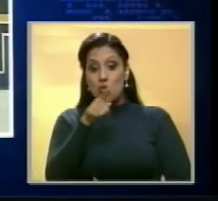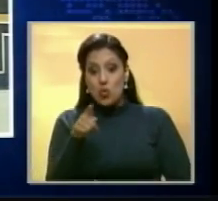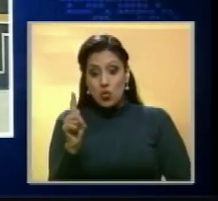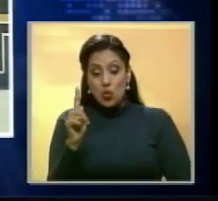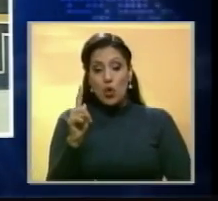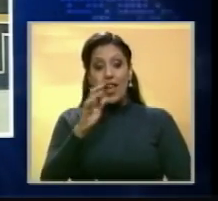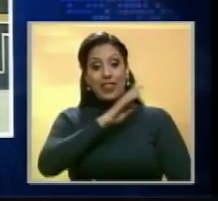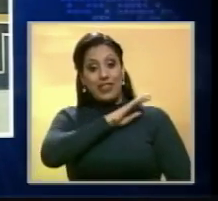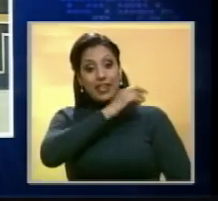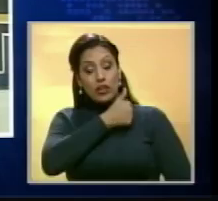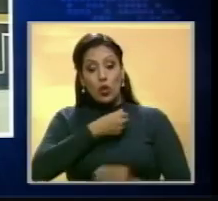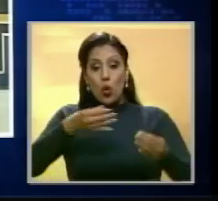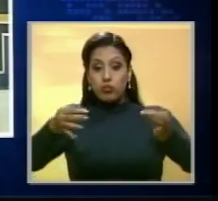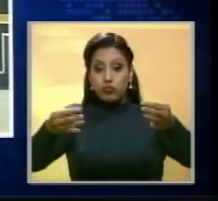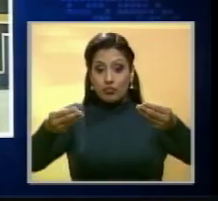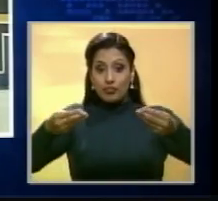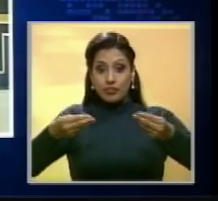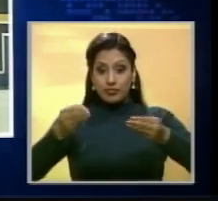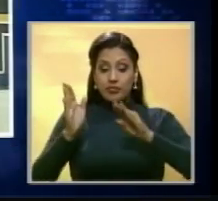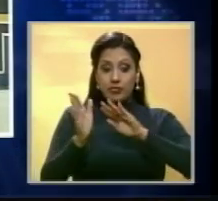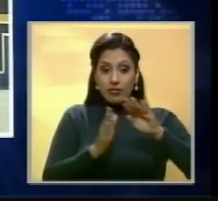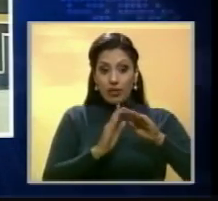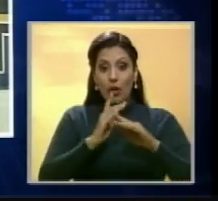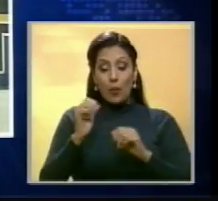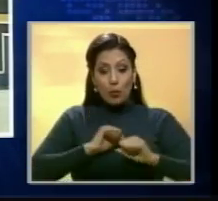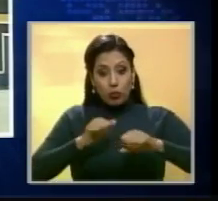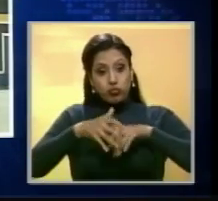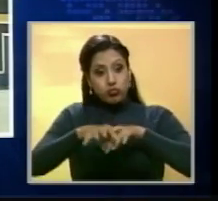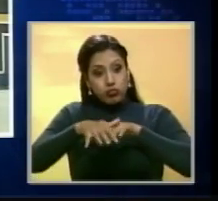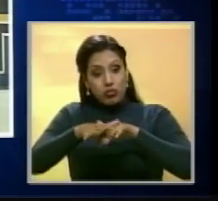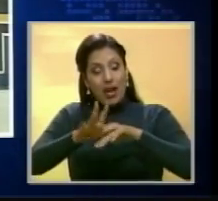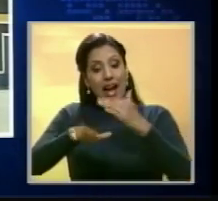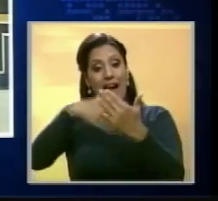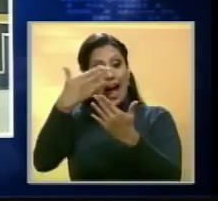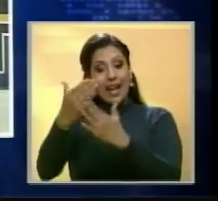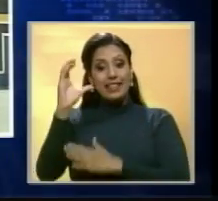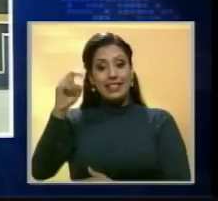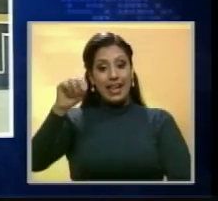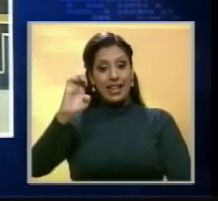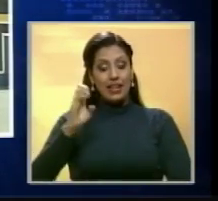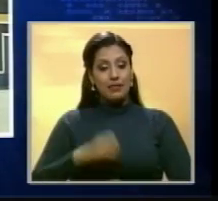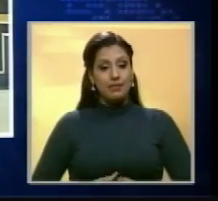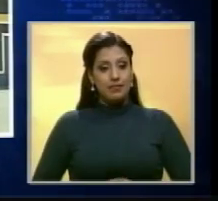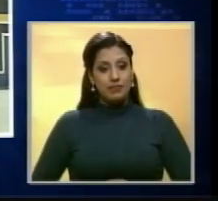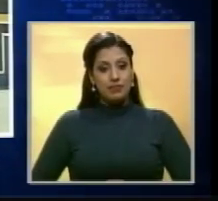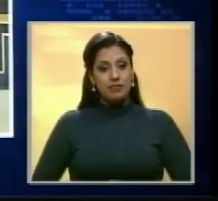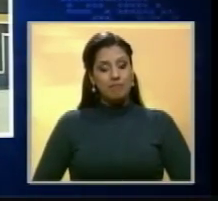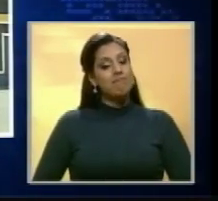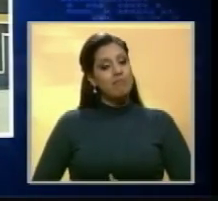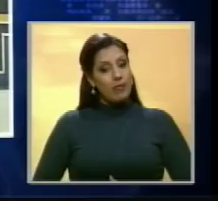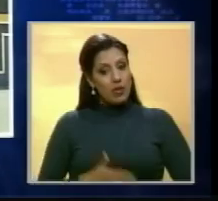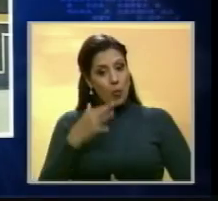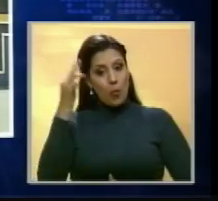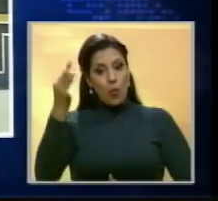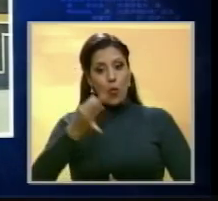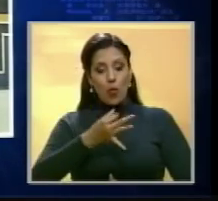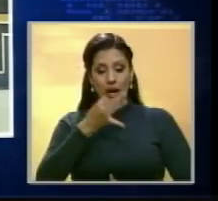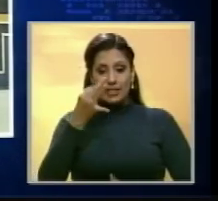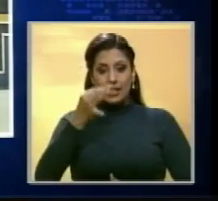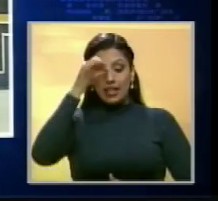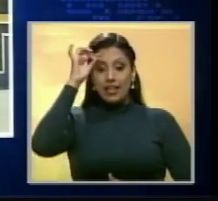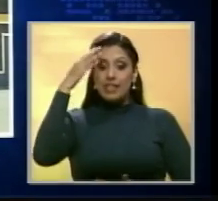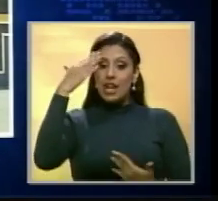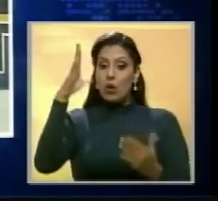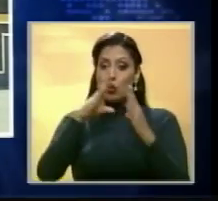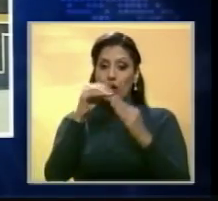que las rectoras recibieran aparte de la movilización que se dirigía hoy al ente comicial. Buenas tardes, Endrina.